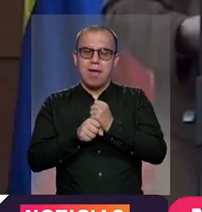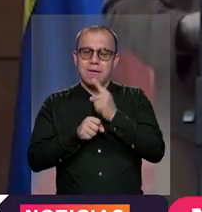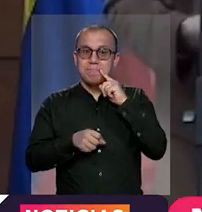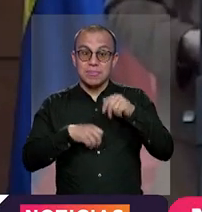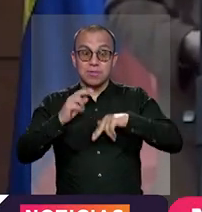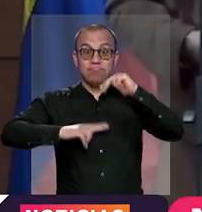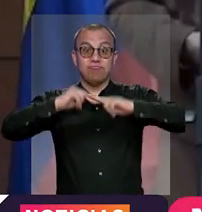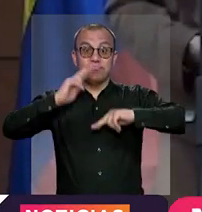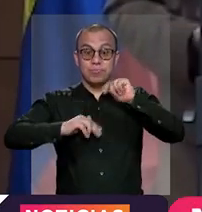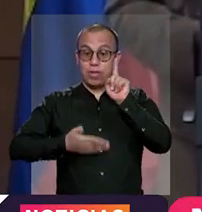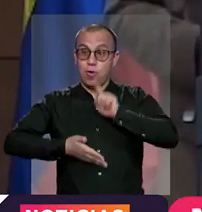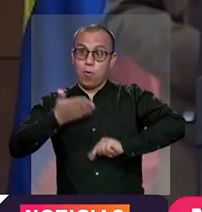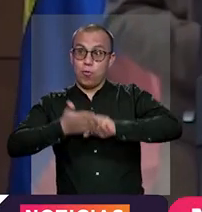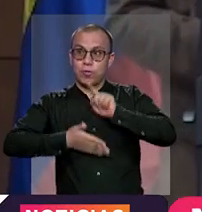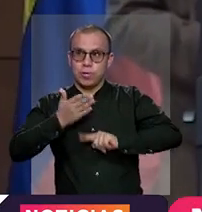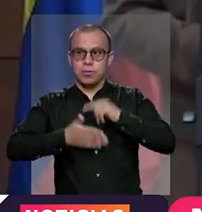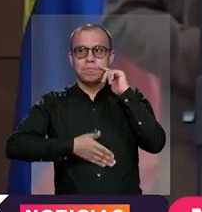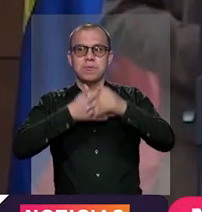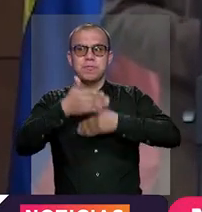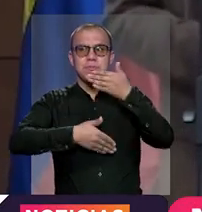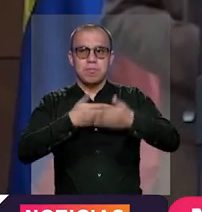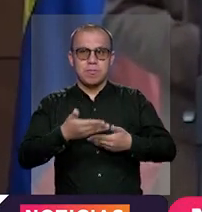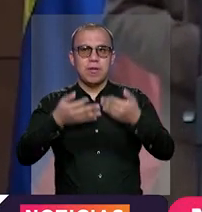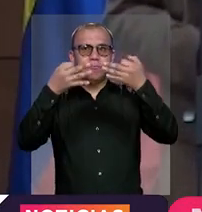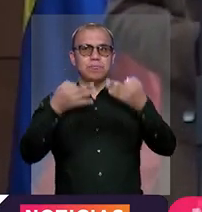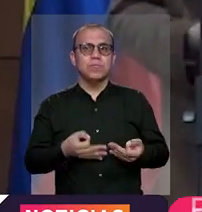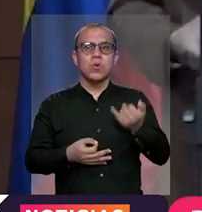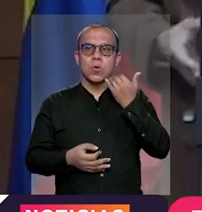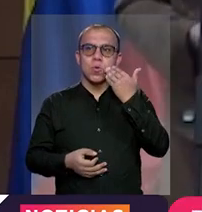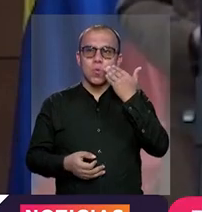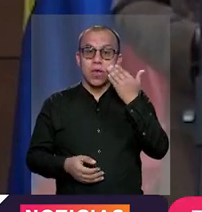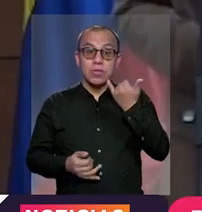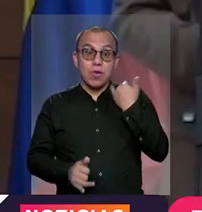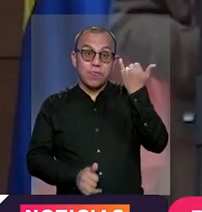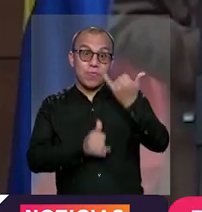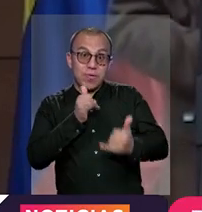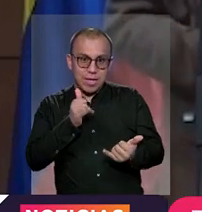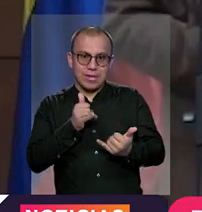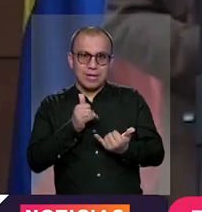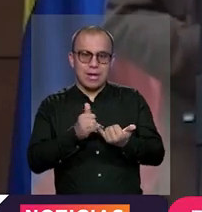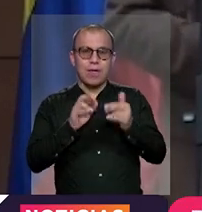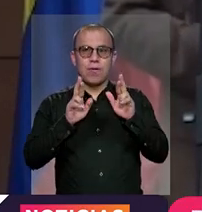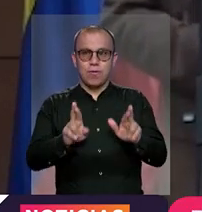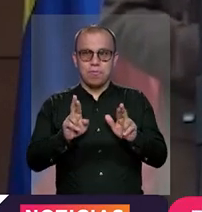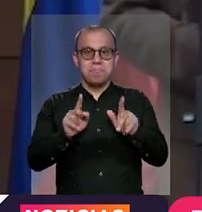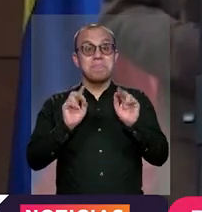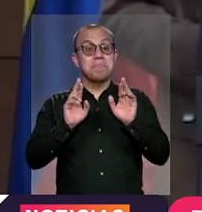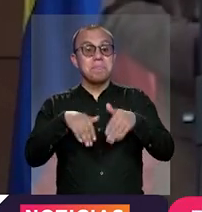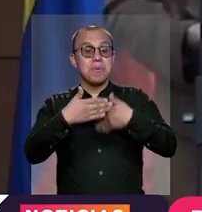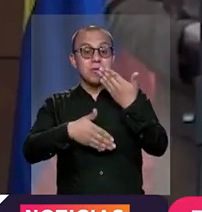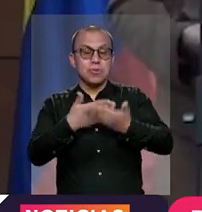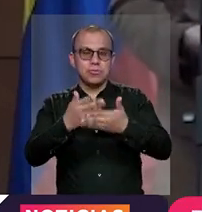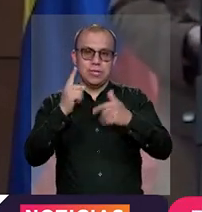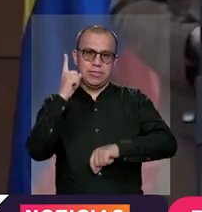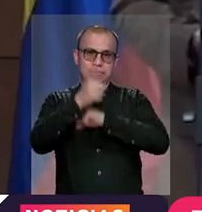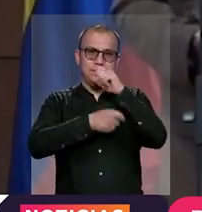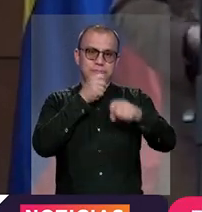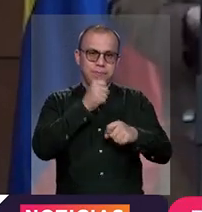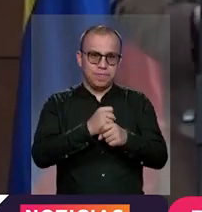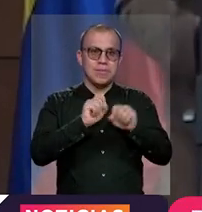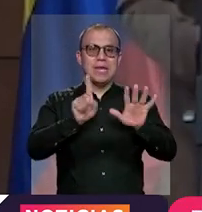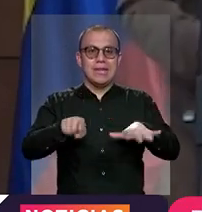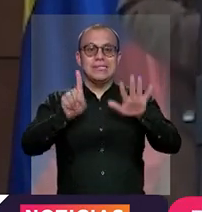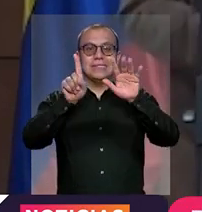esta contratación quede hecha a más tardar, ojalá en el primer trimestre, de aquí al primer trimestre del año